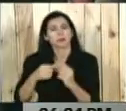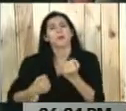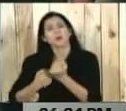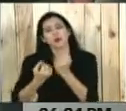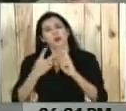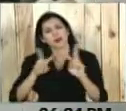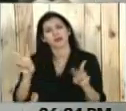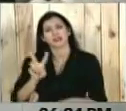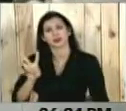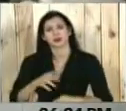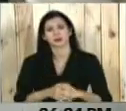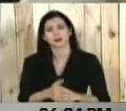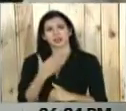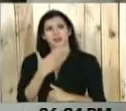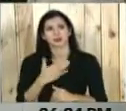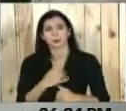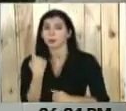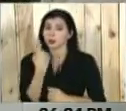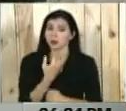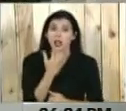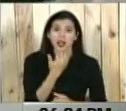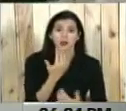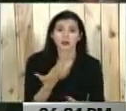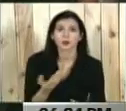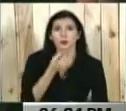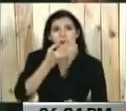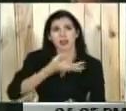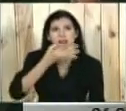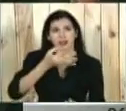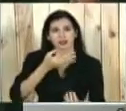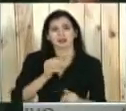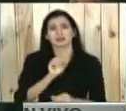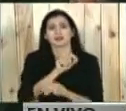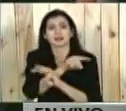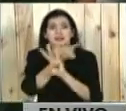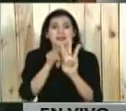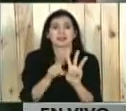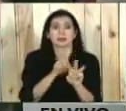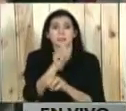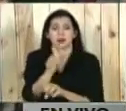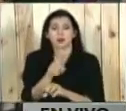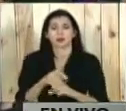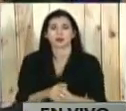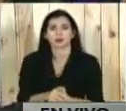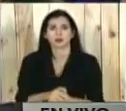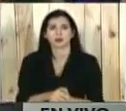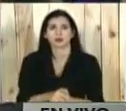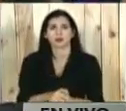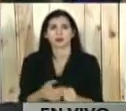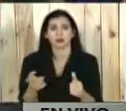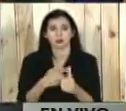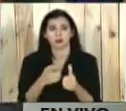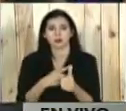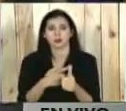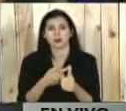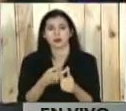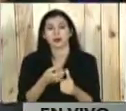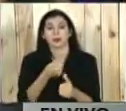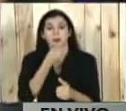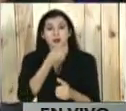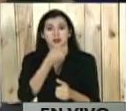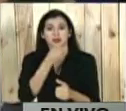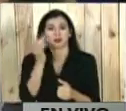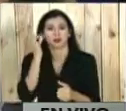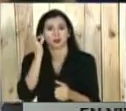Creo que hay algunas preguntas. Buenas tardes. Tres preguntas. En primer lugar, vamos a dar la palabra a la periodista Esther Chiaro